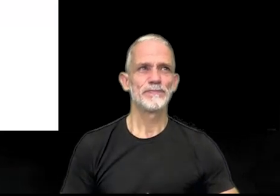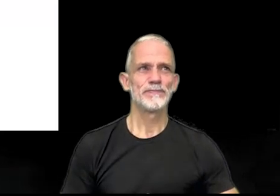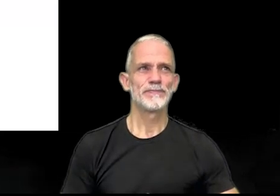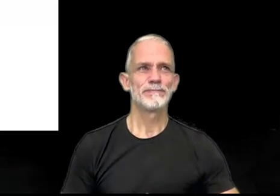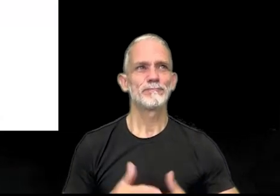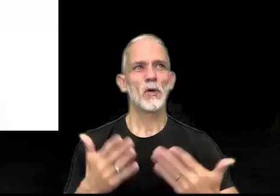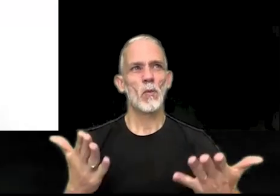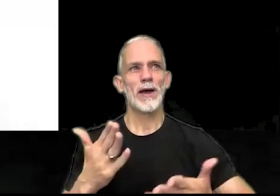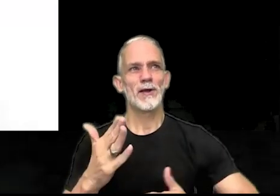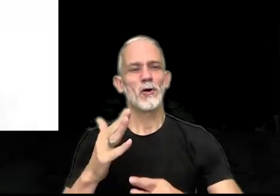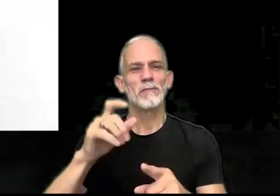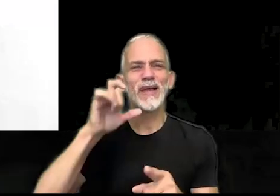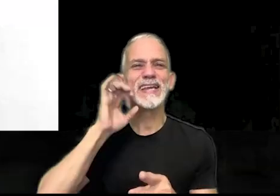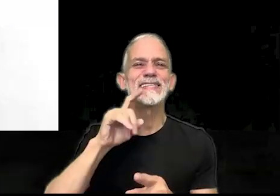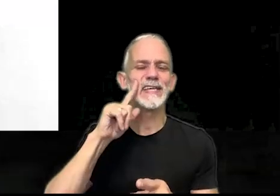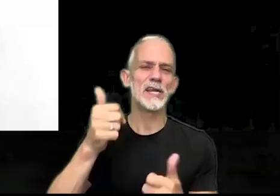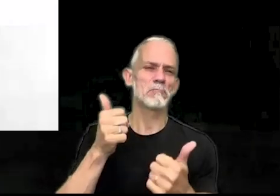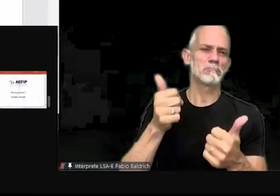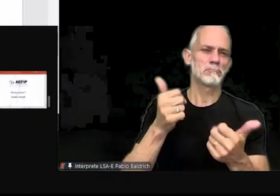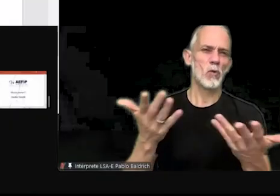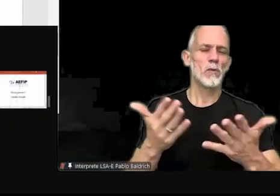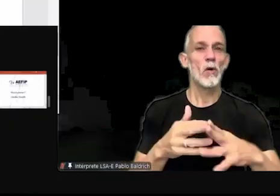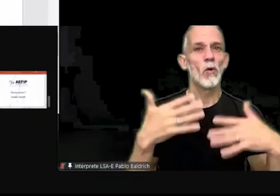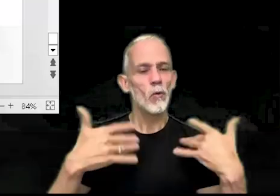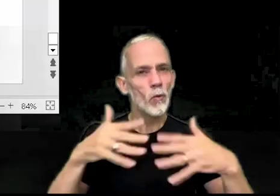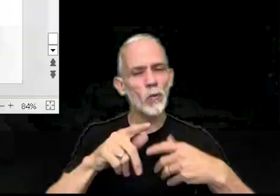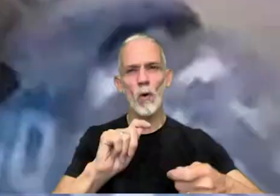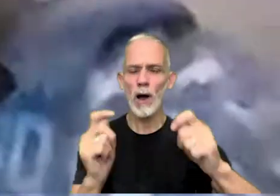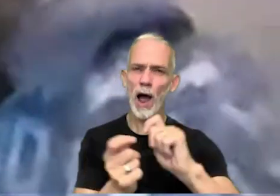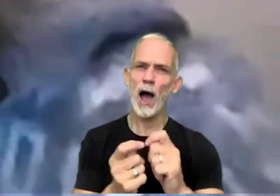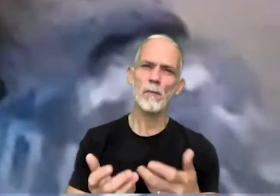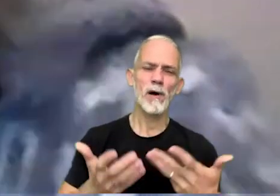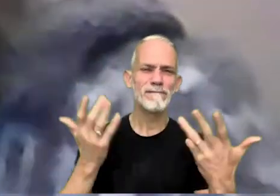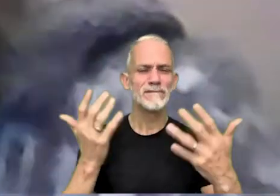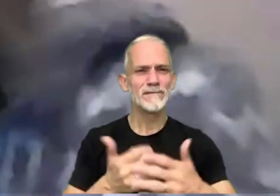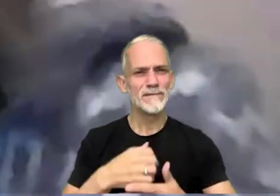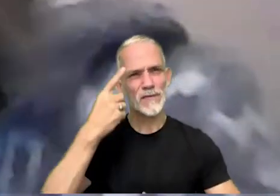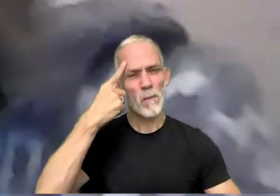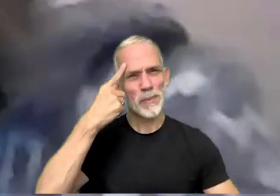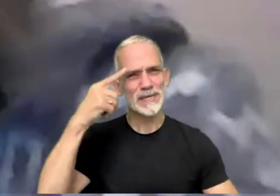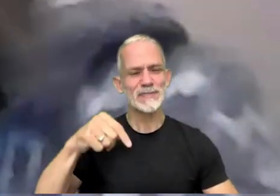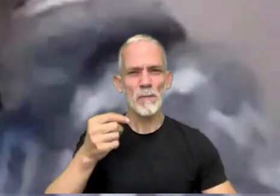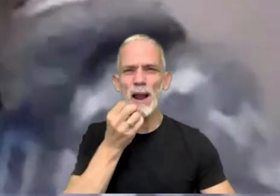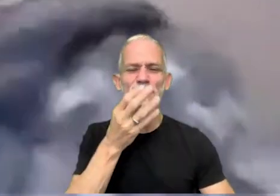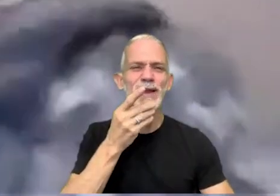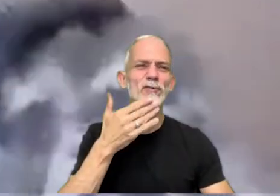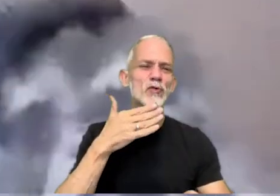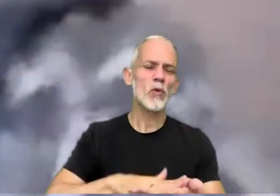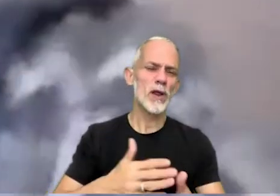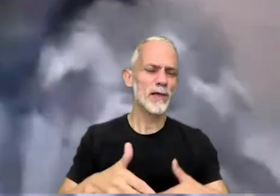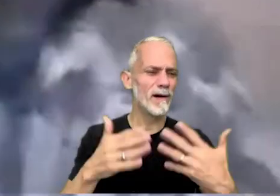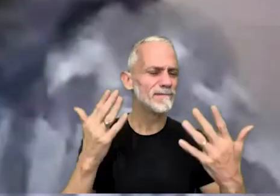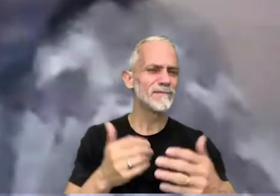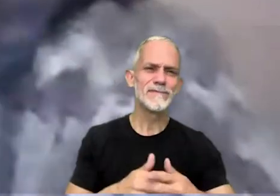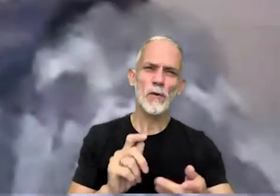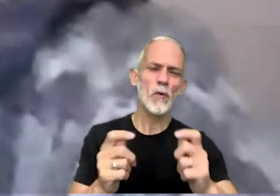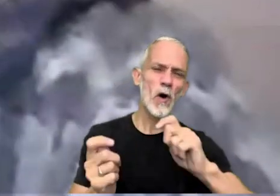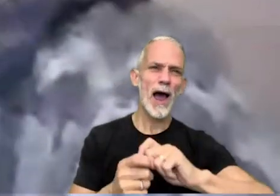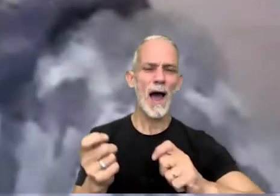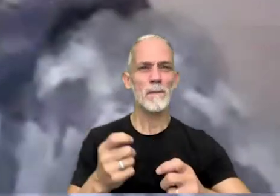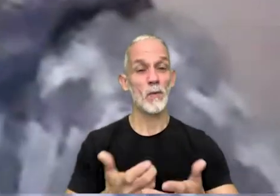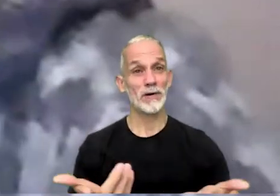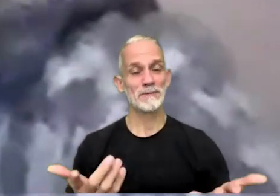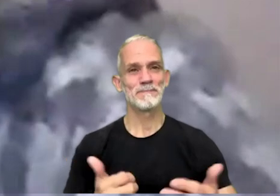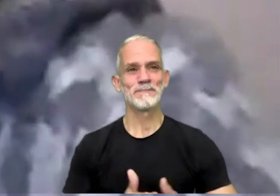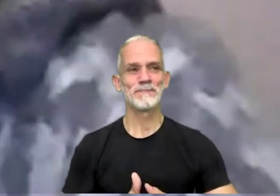Bueno, Cristina, muy bien. Cuántos cambios, cuántas cosas a tener en cuenta para esta declaración jurada, ¿eh?